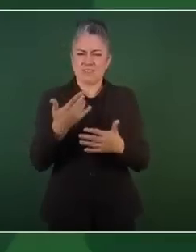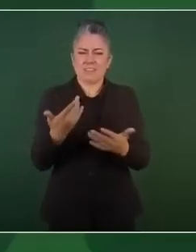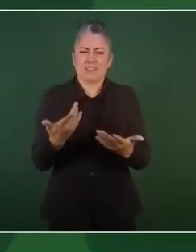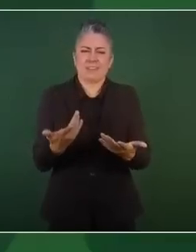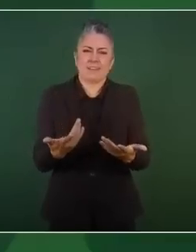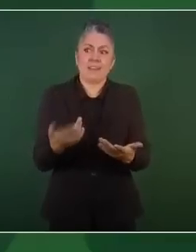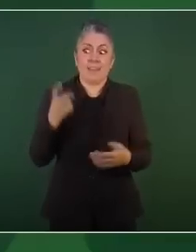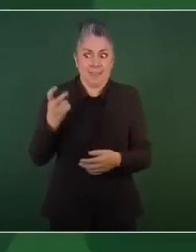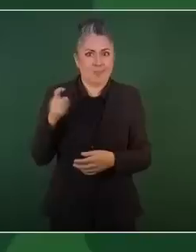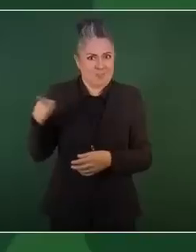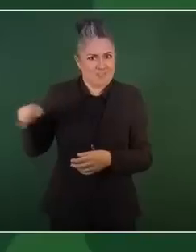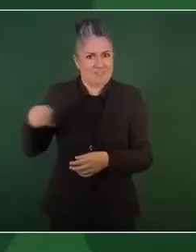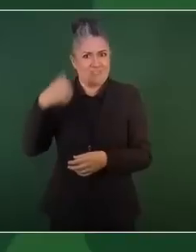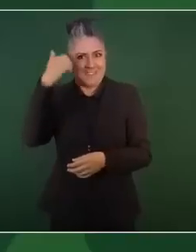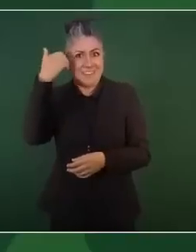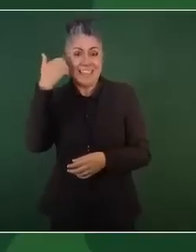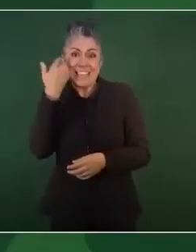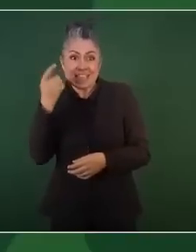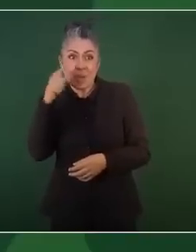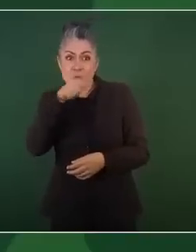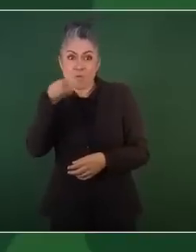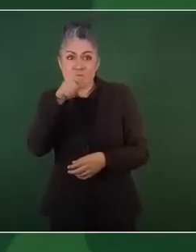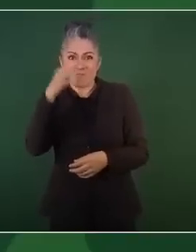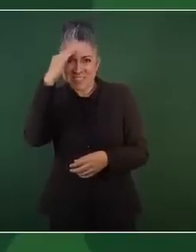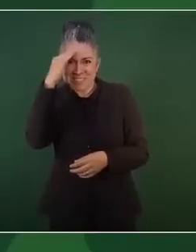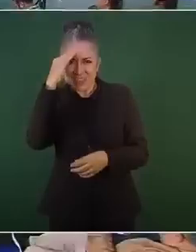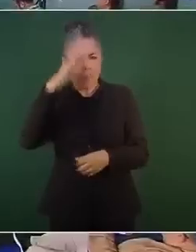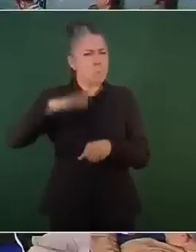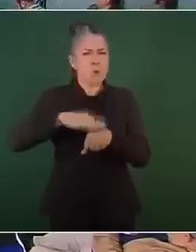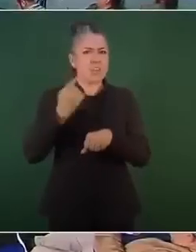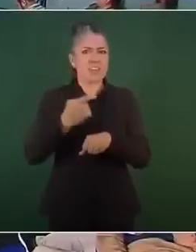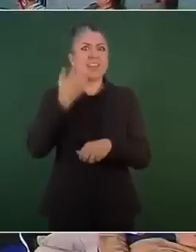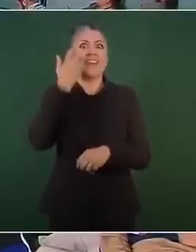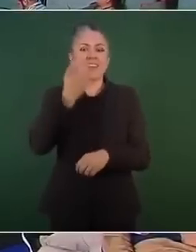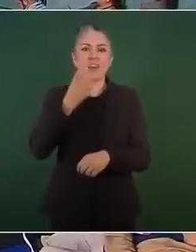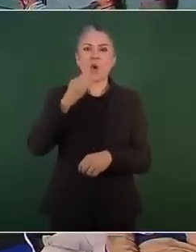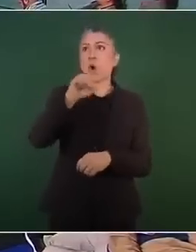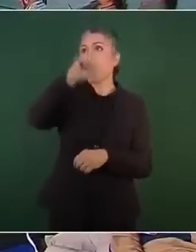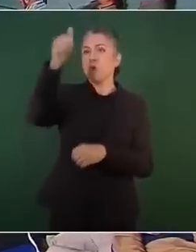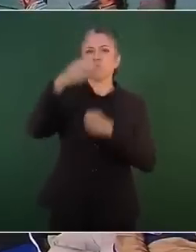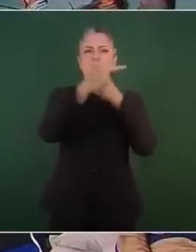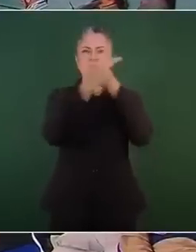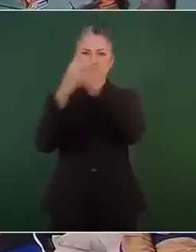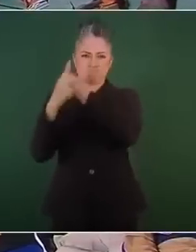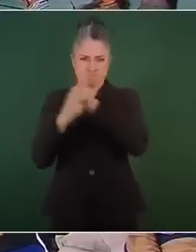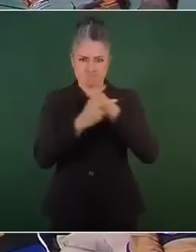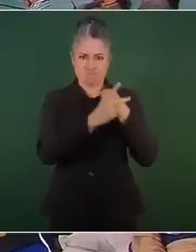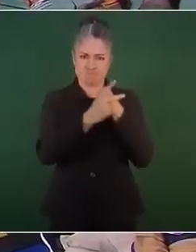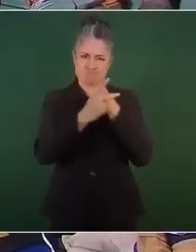organizaciones de gobiernos extranjeros, agencias,